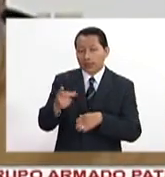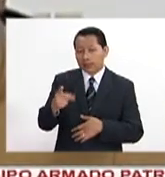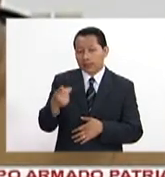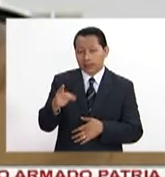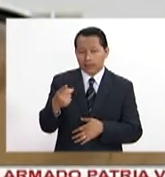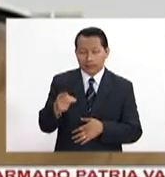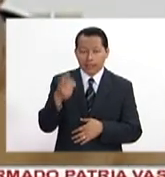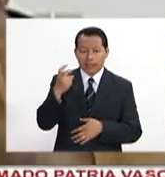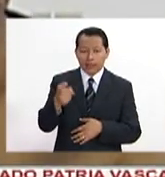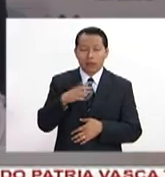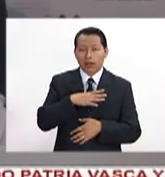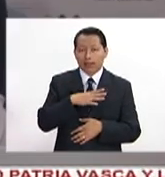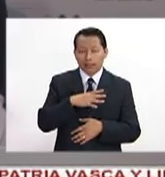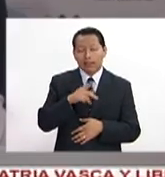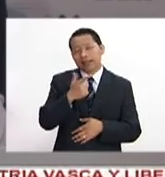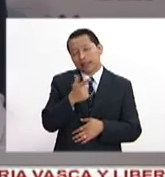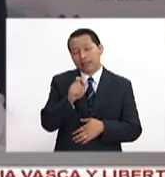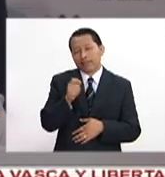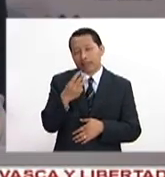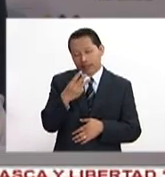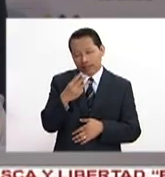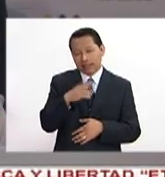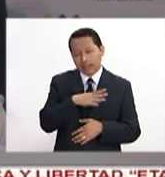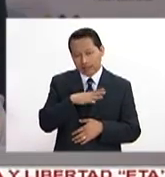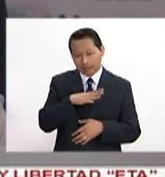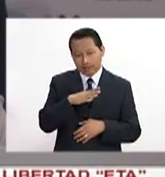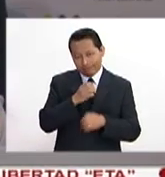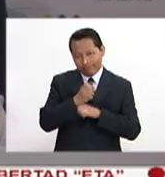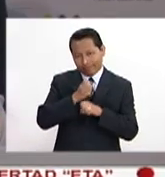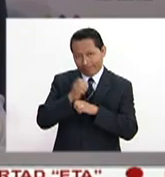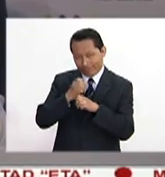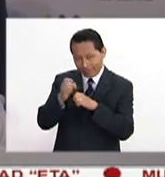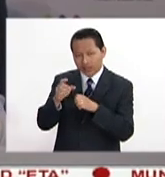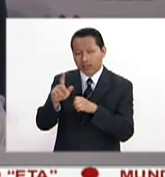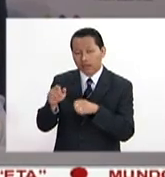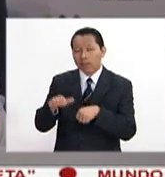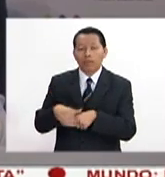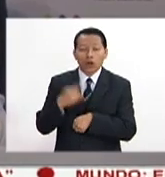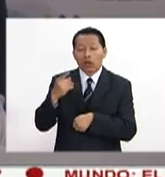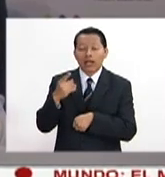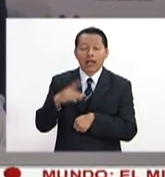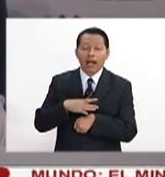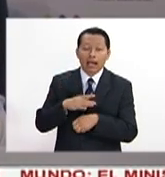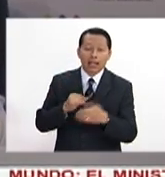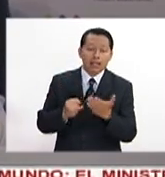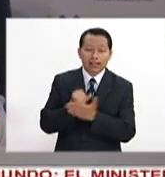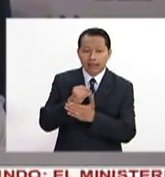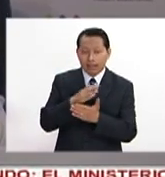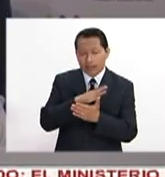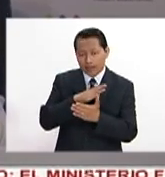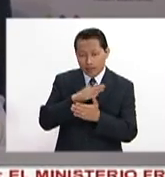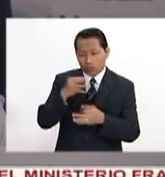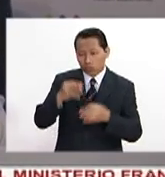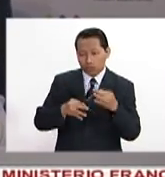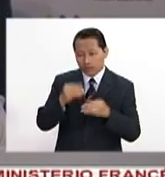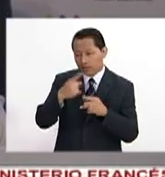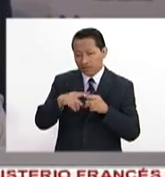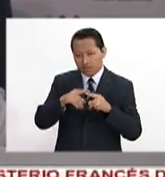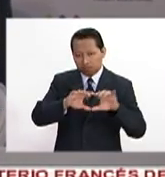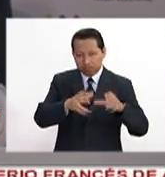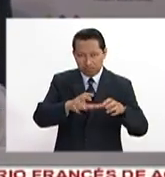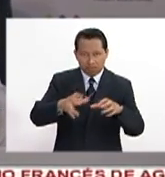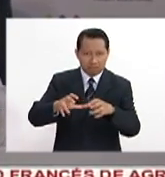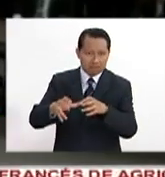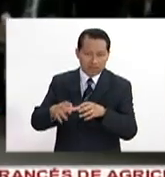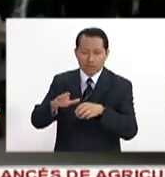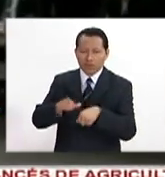diciembre. Esto en 7 de los 23 estados de Venezuela. Argumentó que es debido a las decisiones acordadas por juzgados de esos distritos